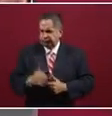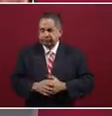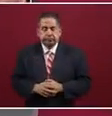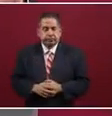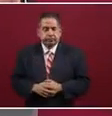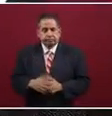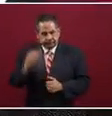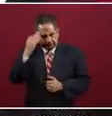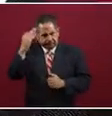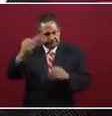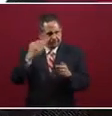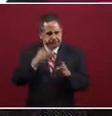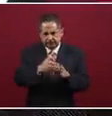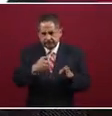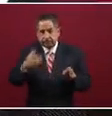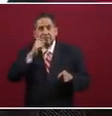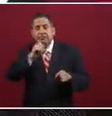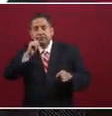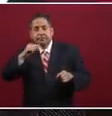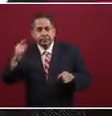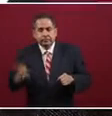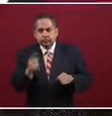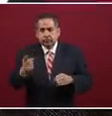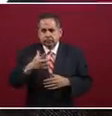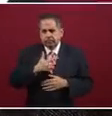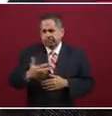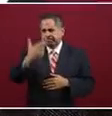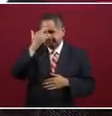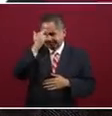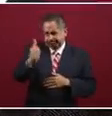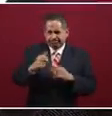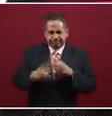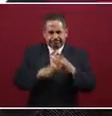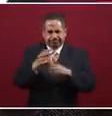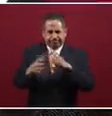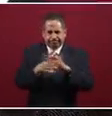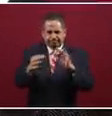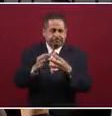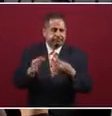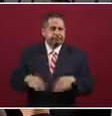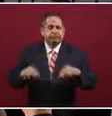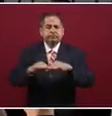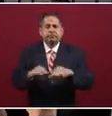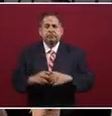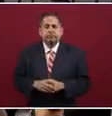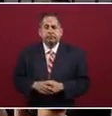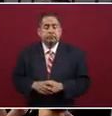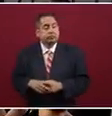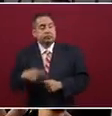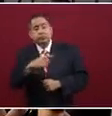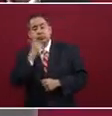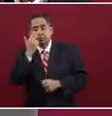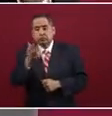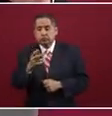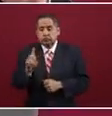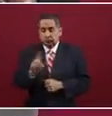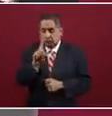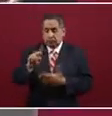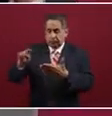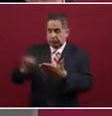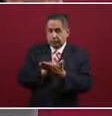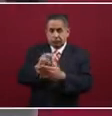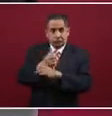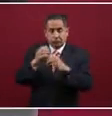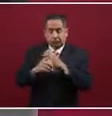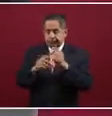En un tiempo, no indefinido. Pero ese tiempo lo convenimos mutuamente. Ellos querían que se firmara el domingo otra cosa,